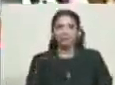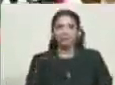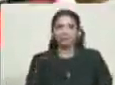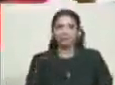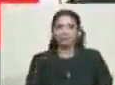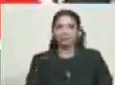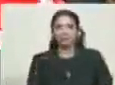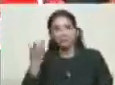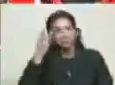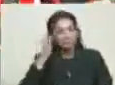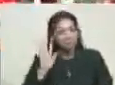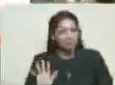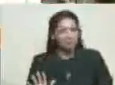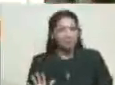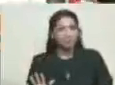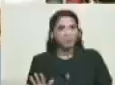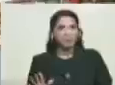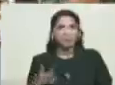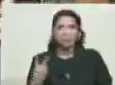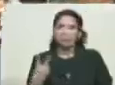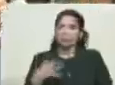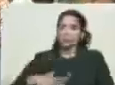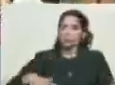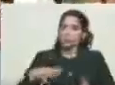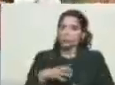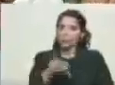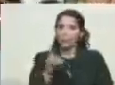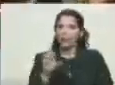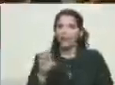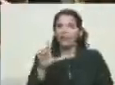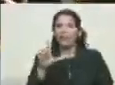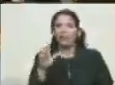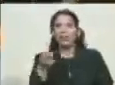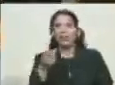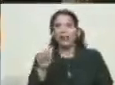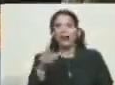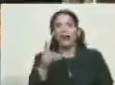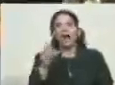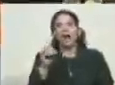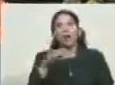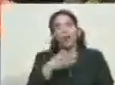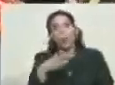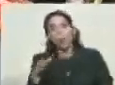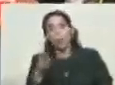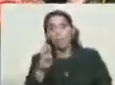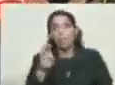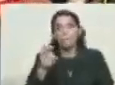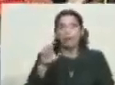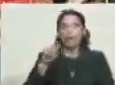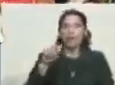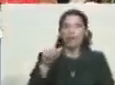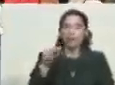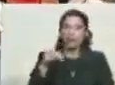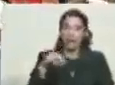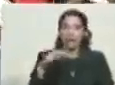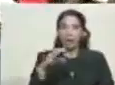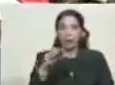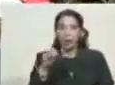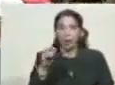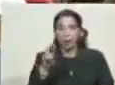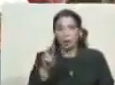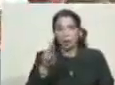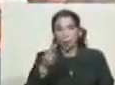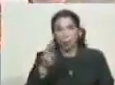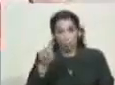Creo que apenas dos casos. Delgado Chalbó y Betancourt por unos problemas que tenía con el